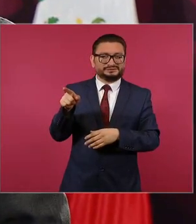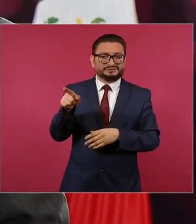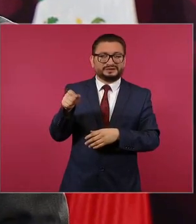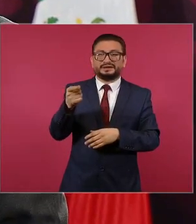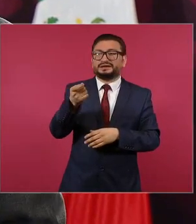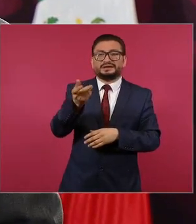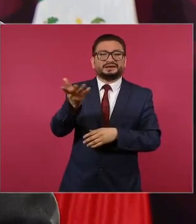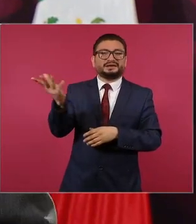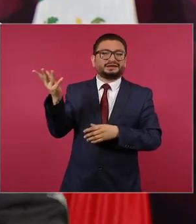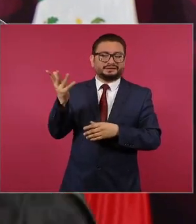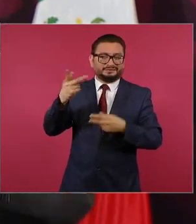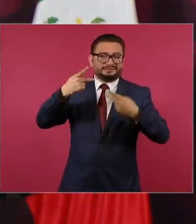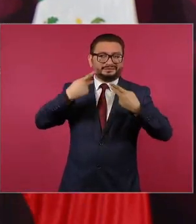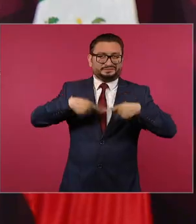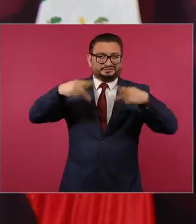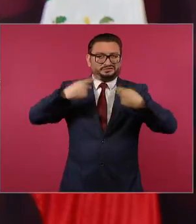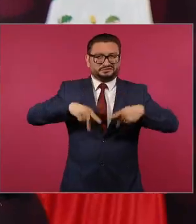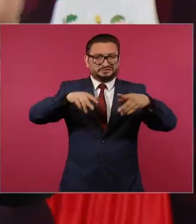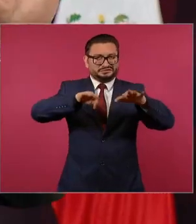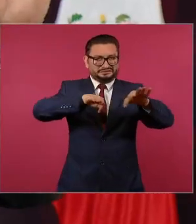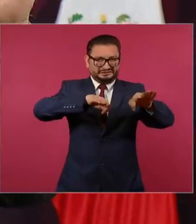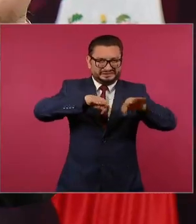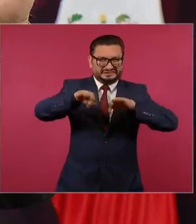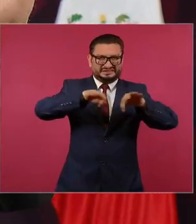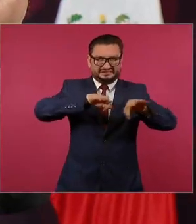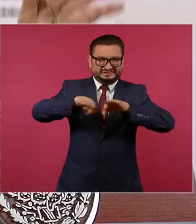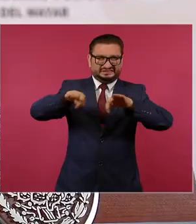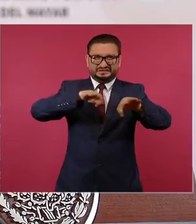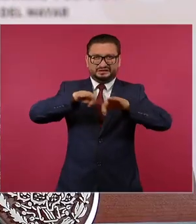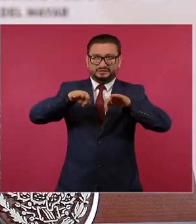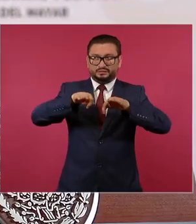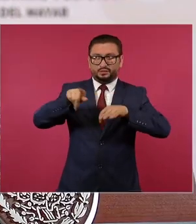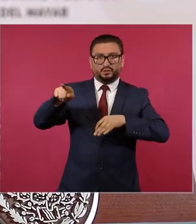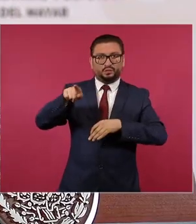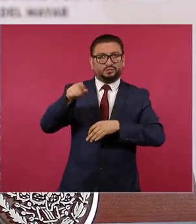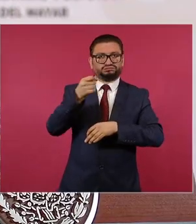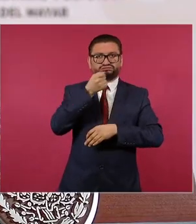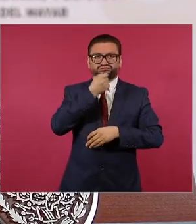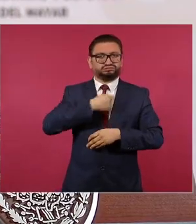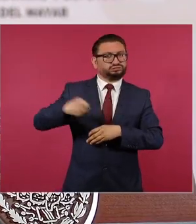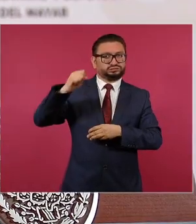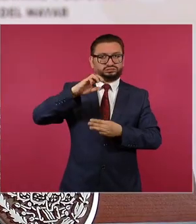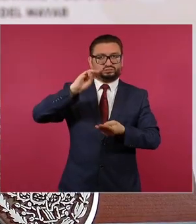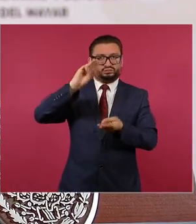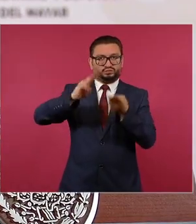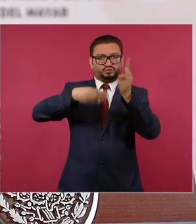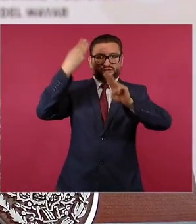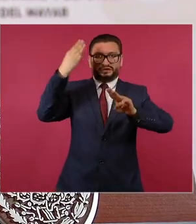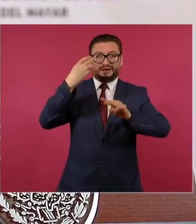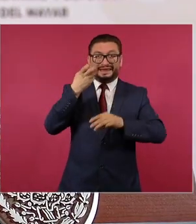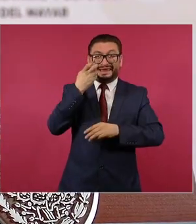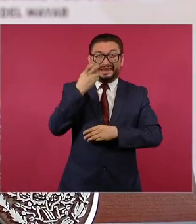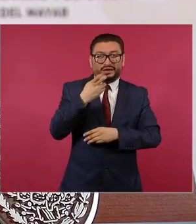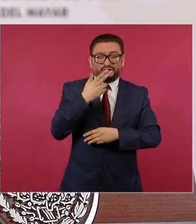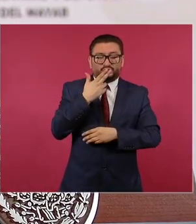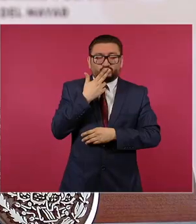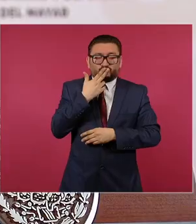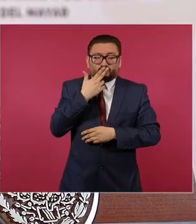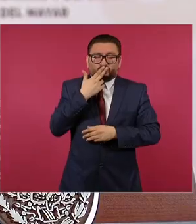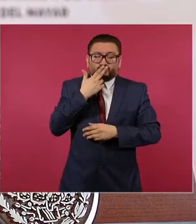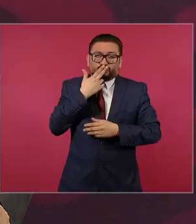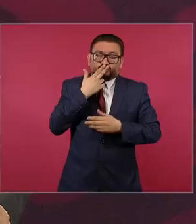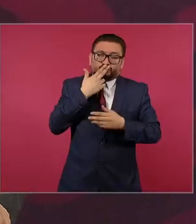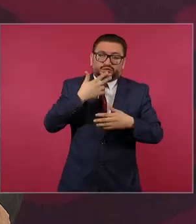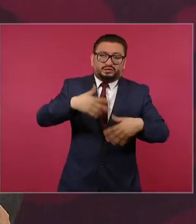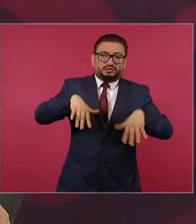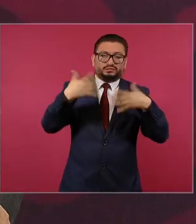son trabajadores de los mejores del mundo. Es un tesoro, uno más